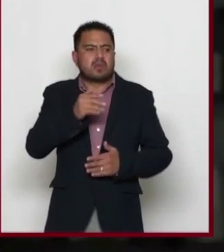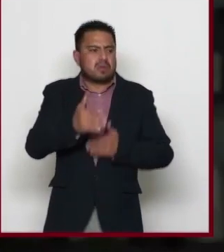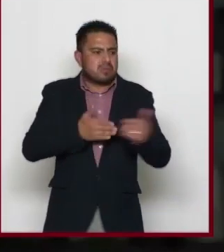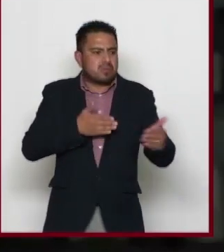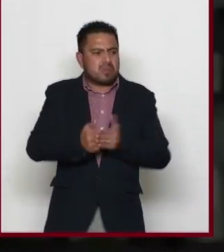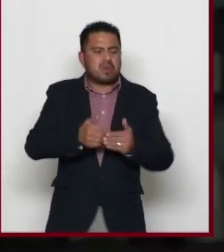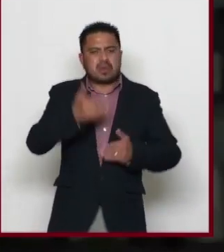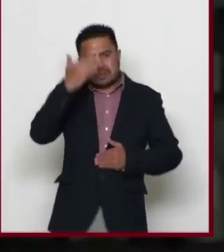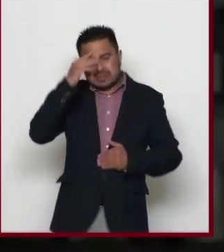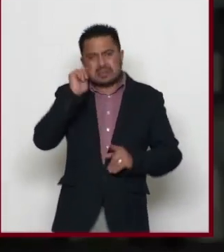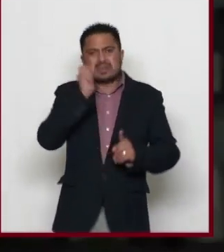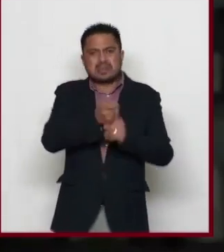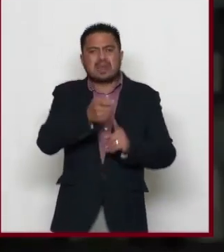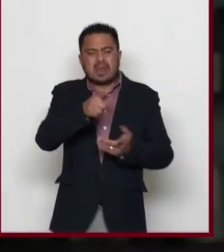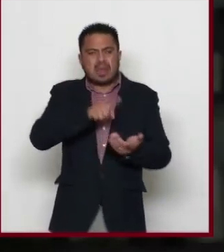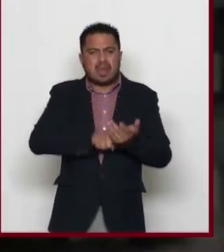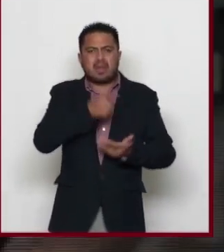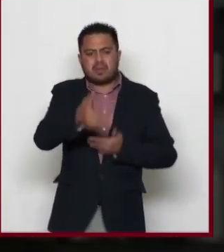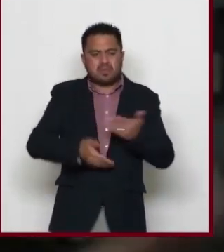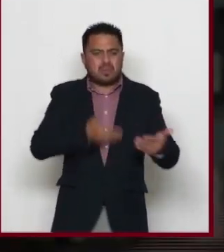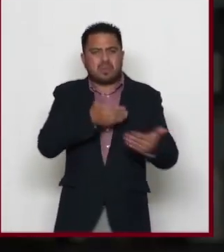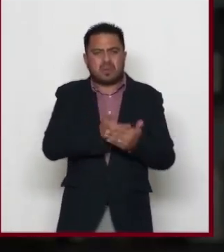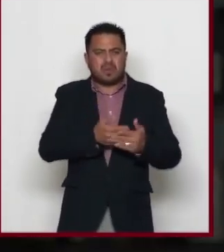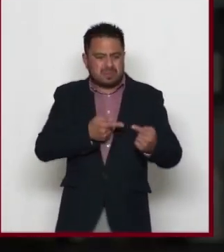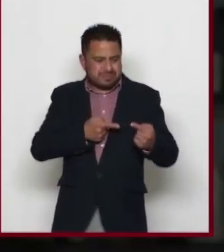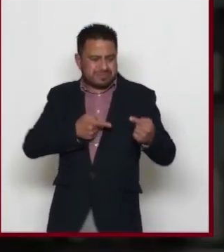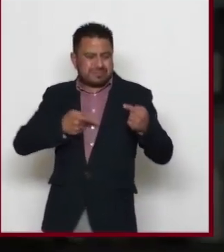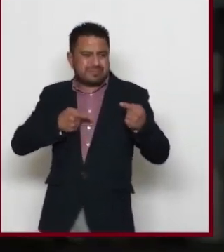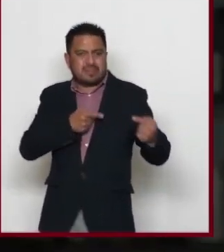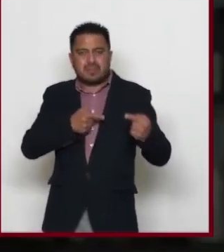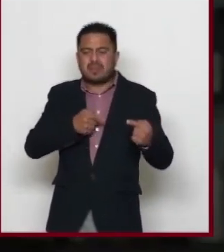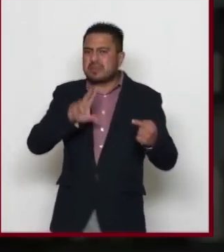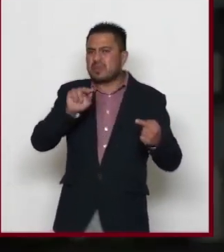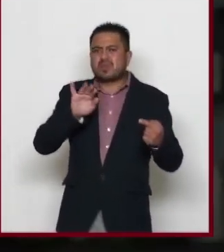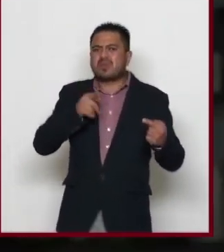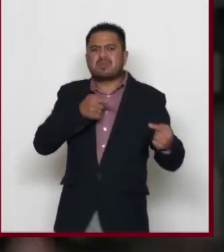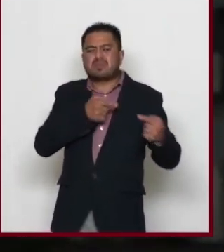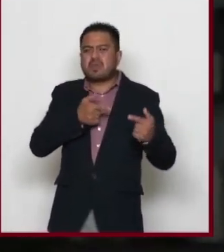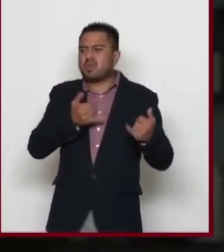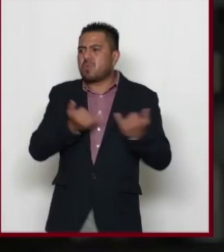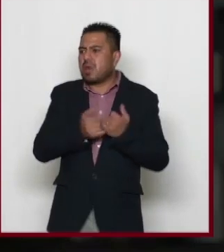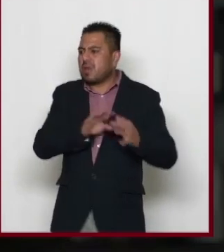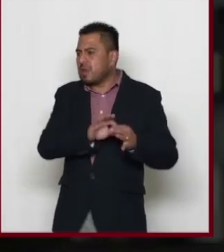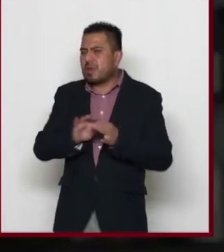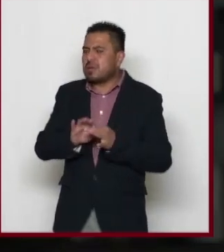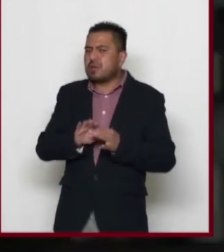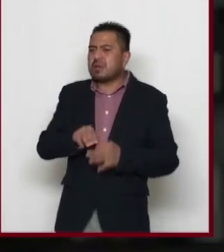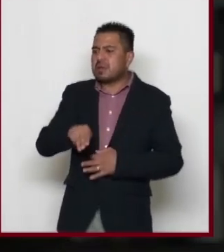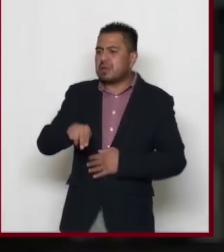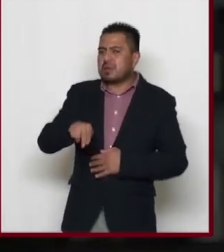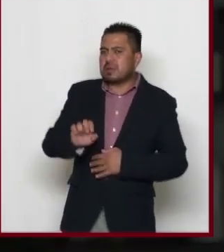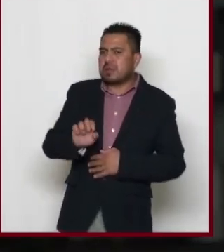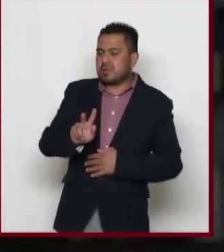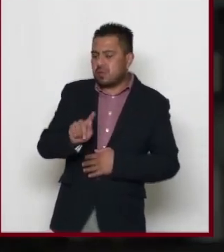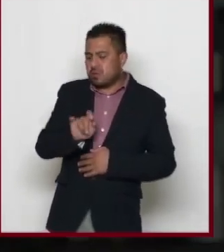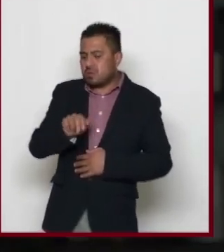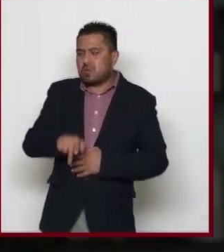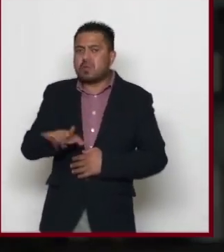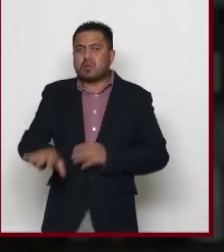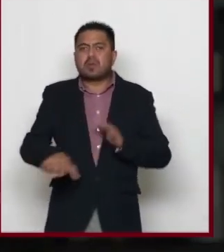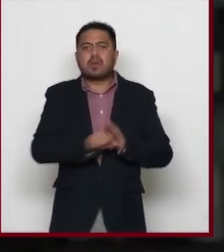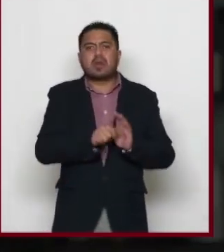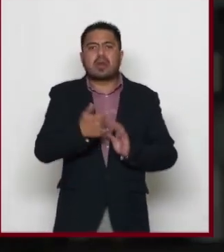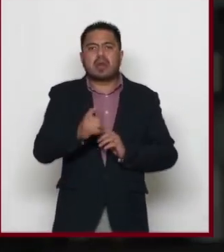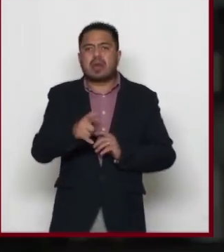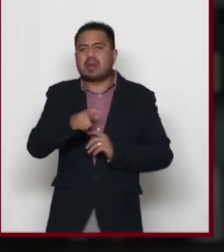nació cuando Galileo murió. Entonces no son contemporáneos, y yo sé que tú estás proponiendo un juego, ¿no? Pero no son